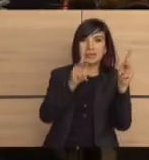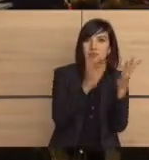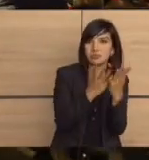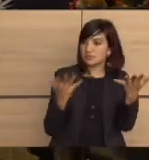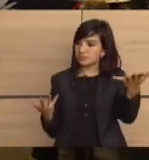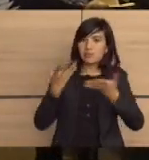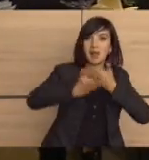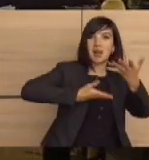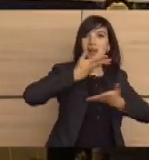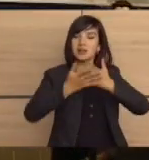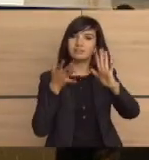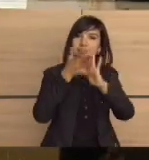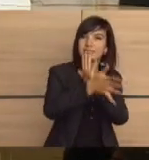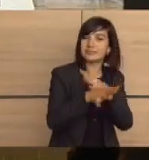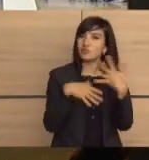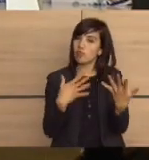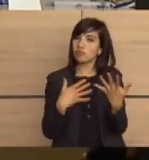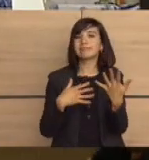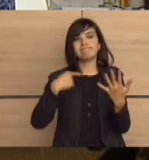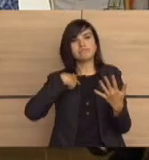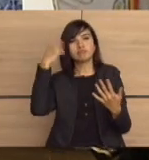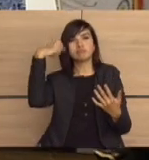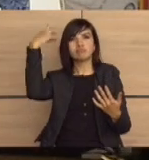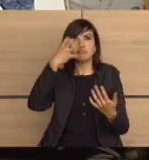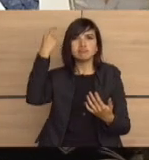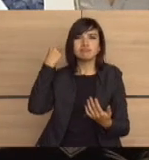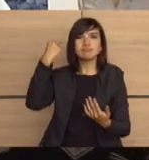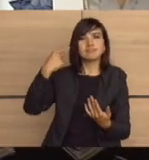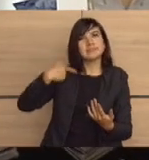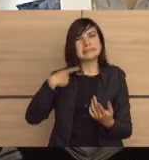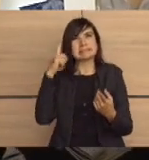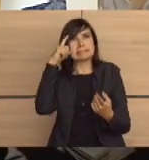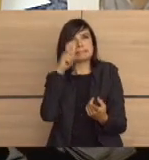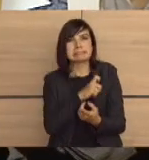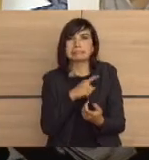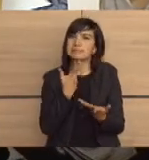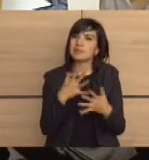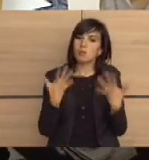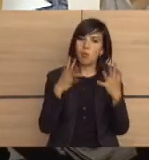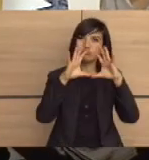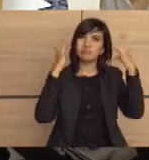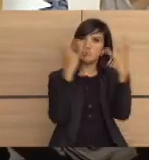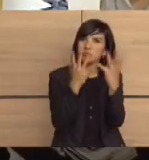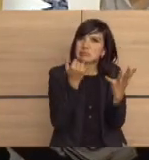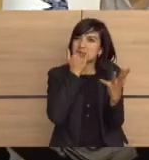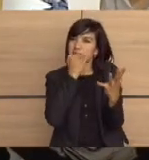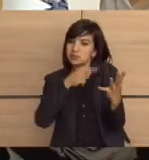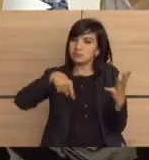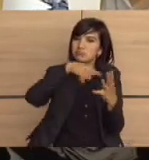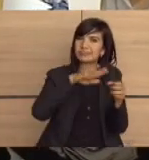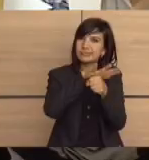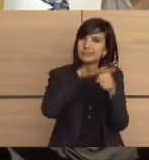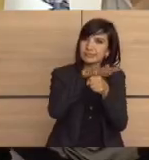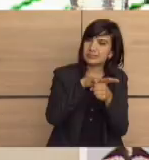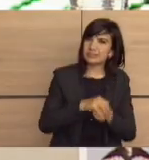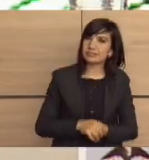que como historiador mi preocupación es qué está pasando con nuestro mundo. Y si voy al pasado, y esa es una invitación a trabajar